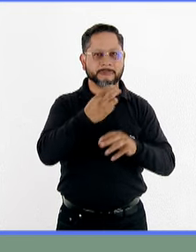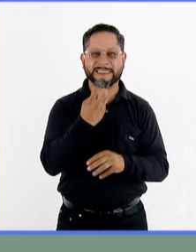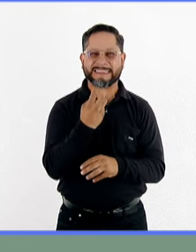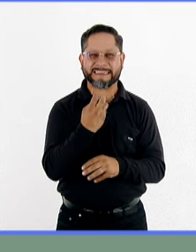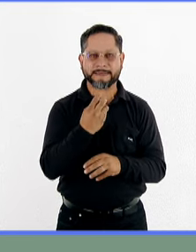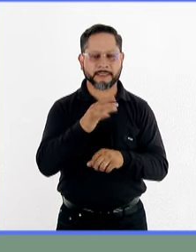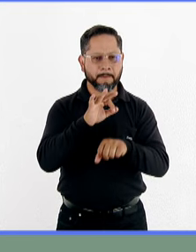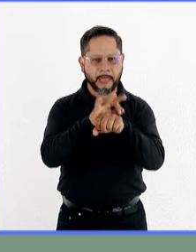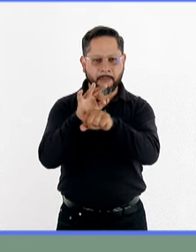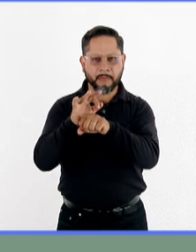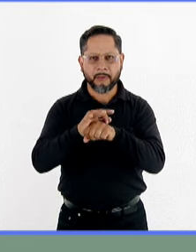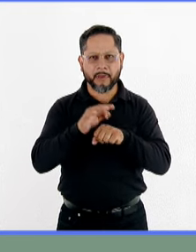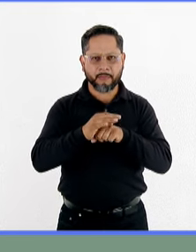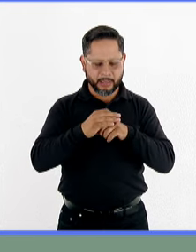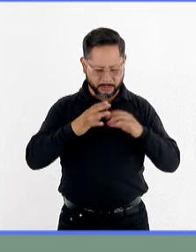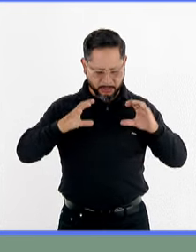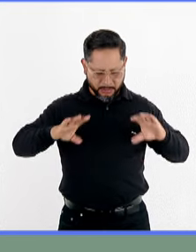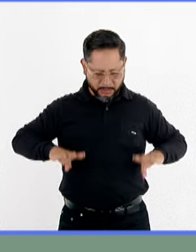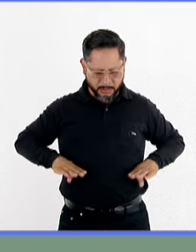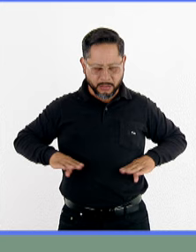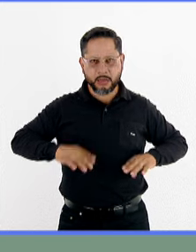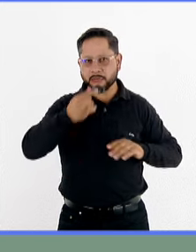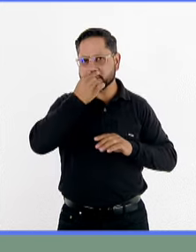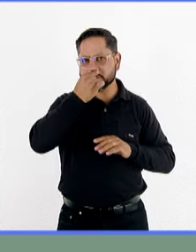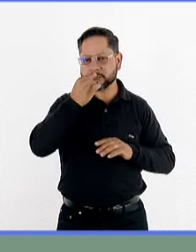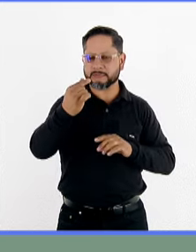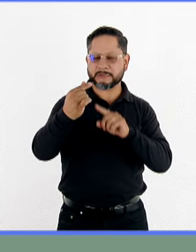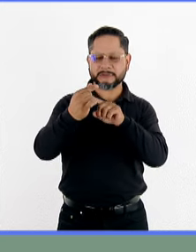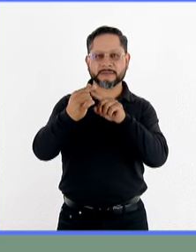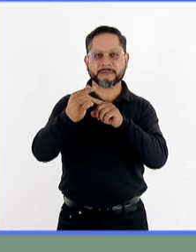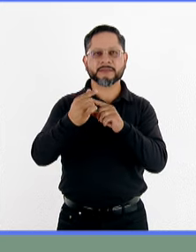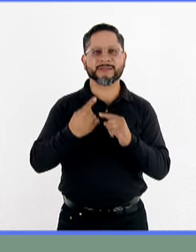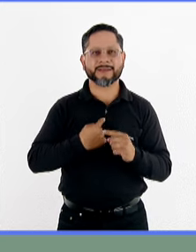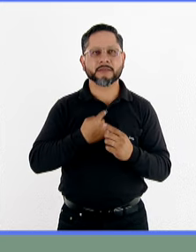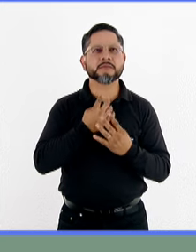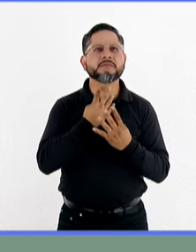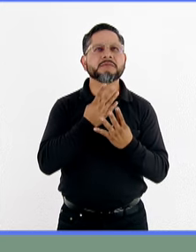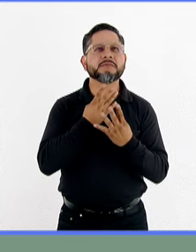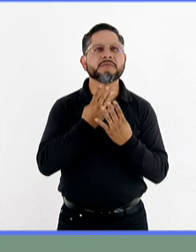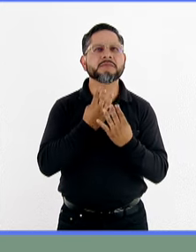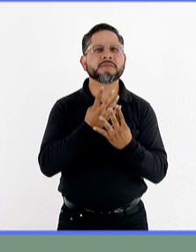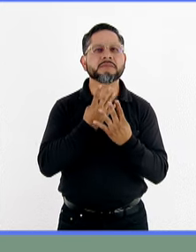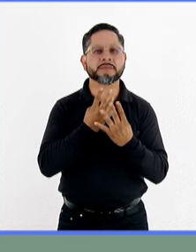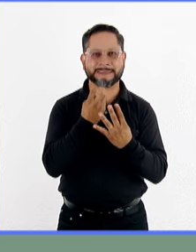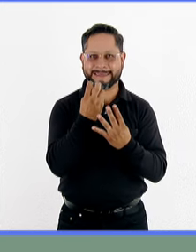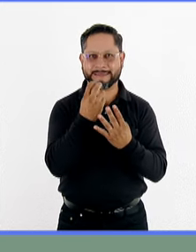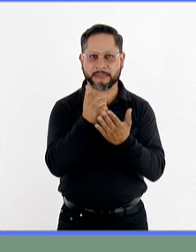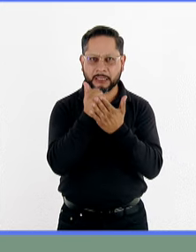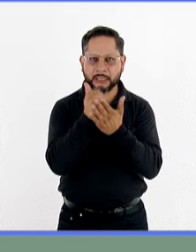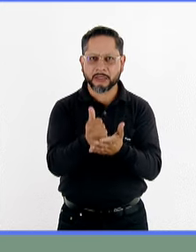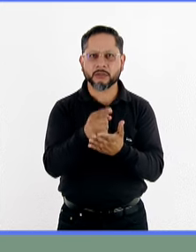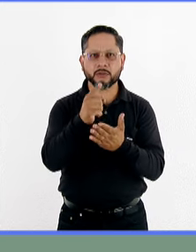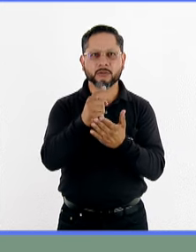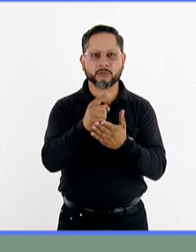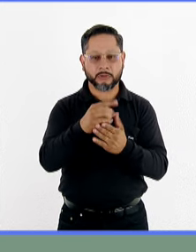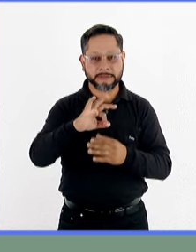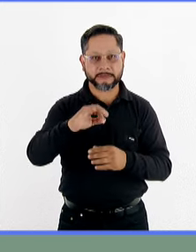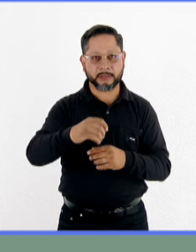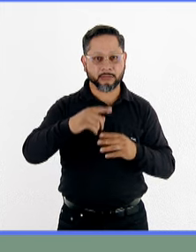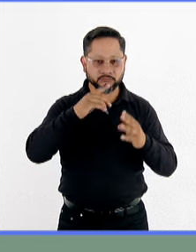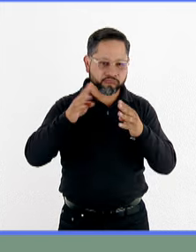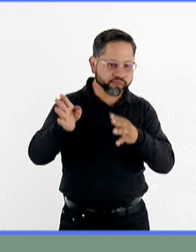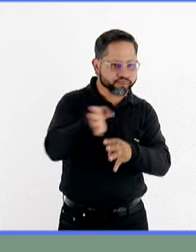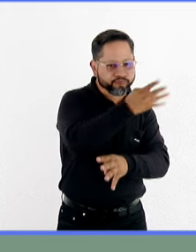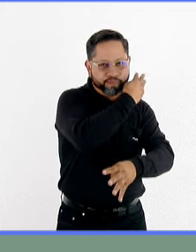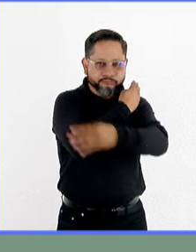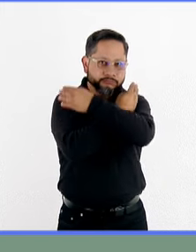batido ciliar y modifica las características del moco. Ayuda a los pelitos de tus vías respiratorias para no enfermarte. Usa bufanda para cubrir tu boca y